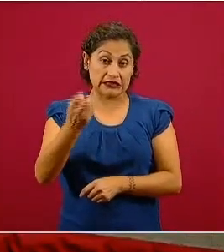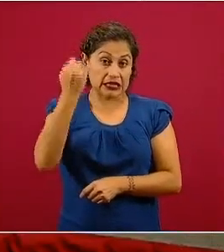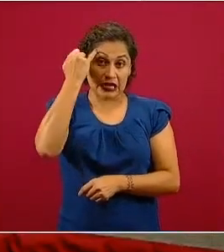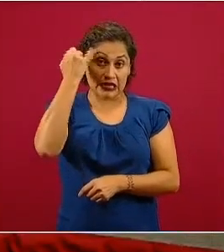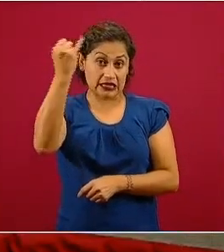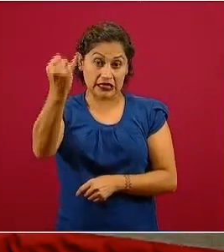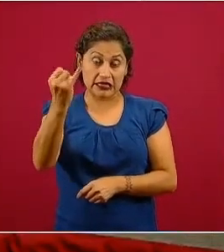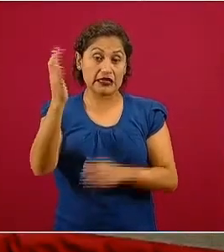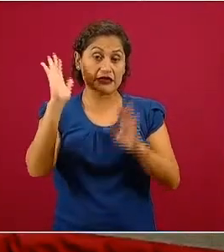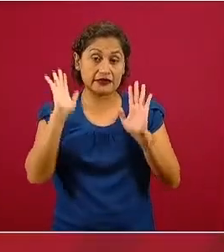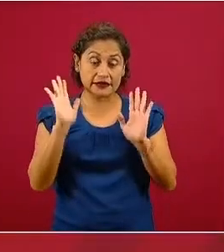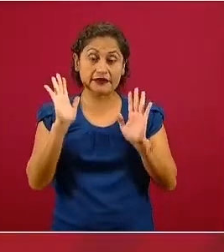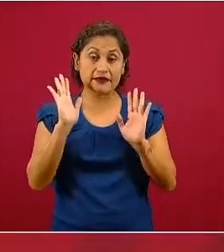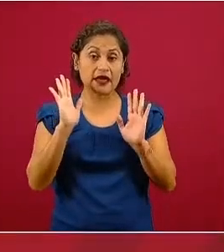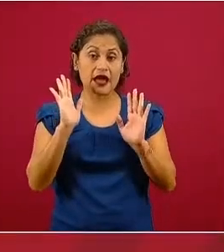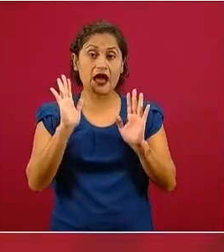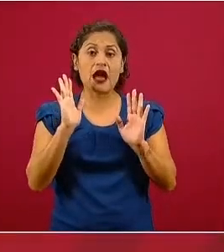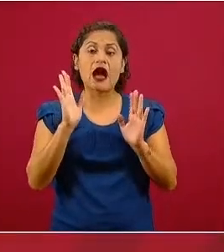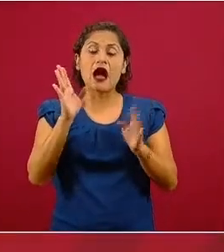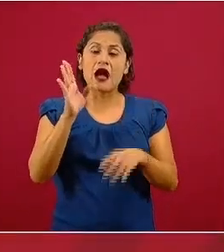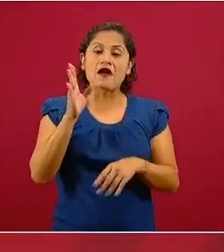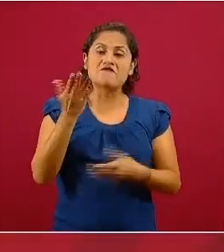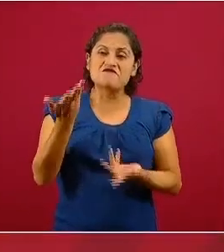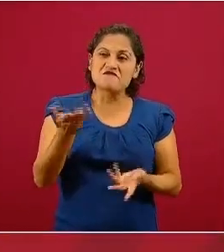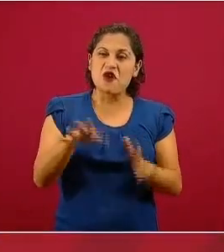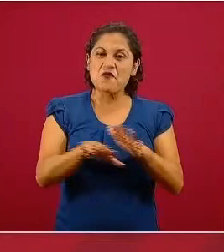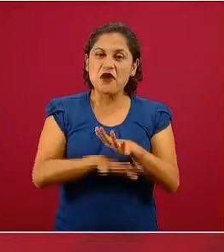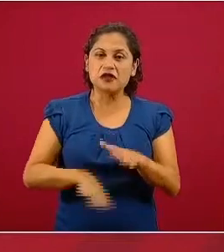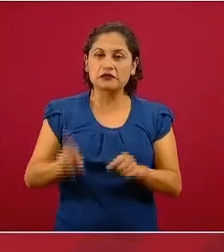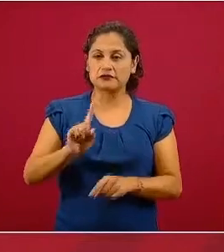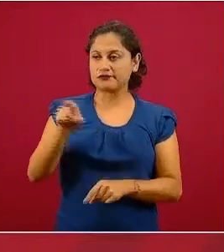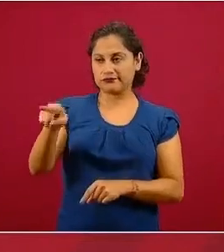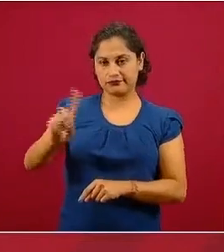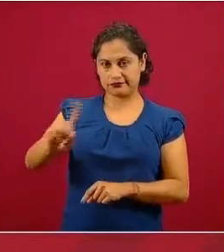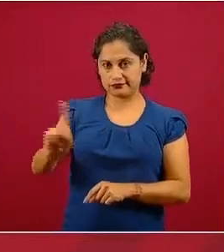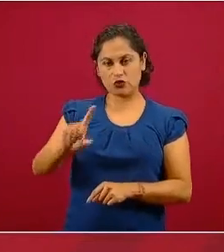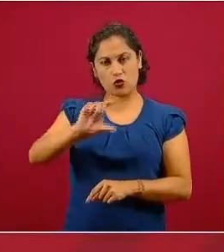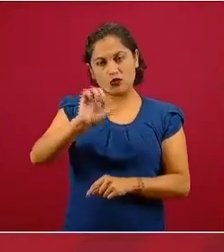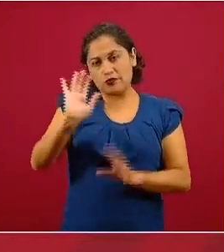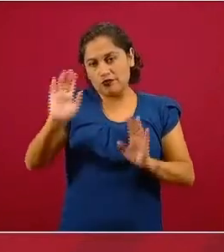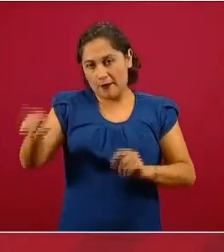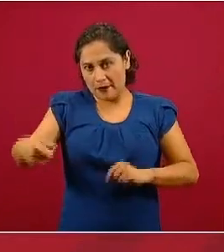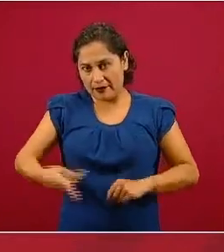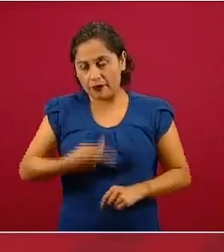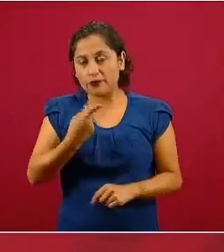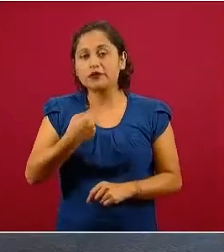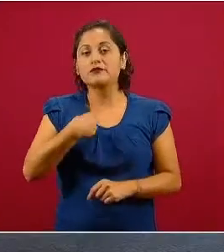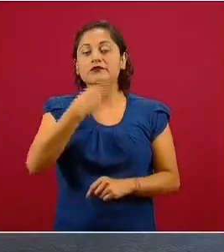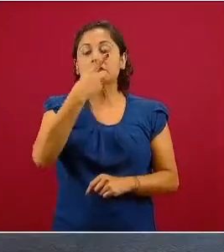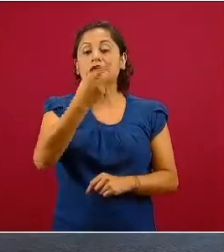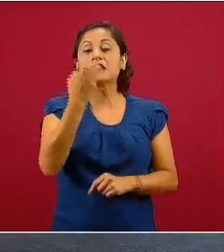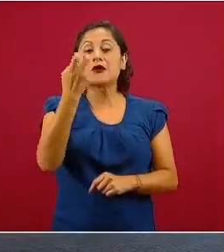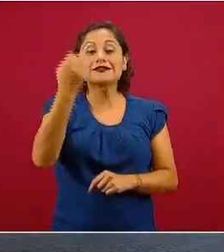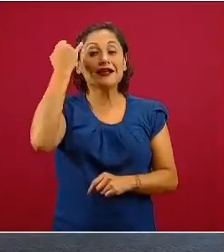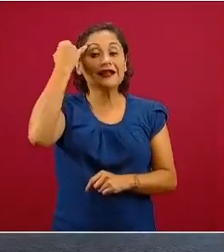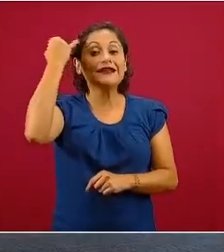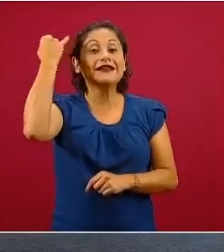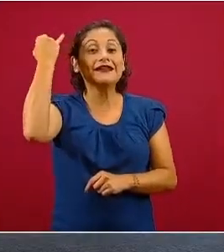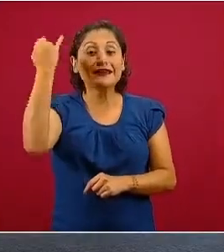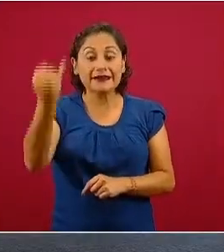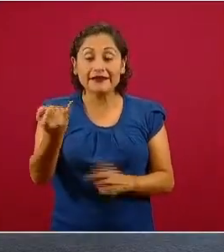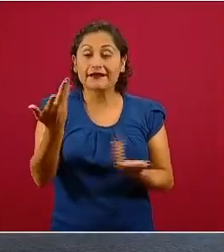lo digo por usted, su pregunta me parece muy relevante, pero de las empresas precisamente que quieren escabullirse